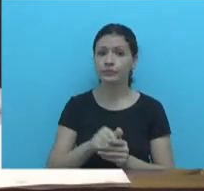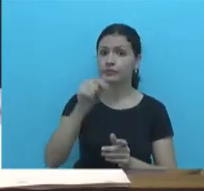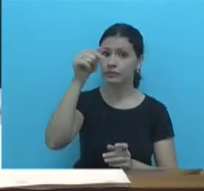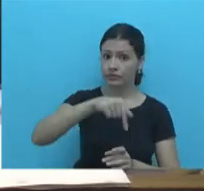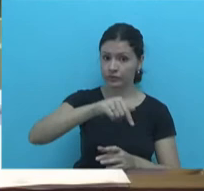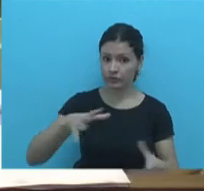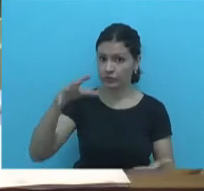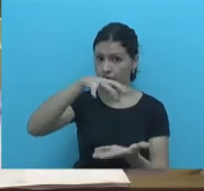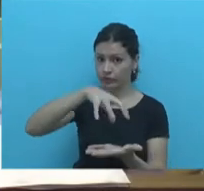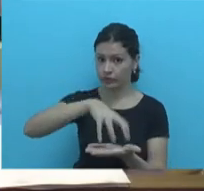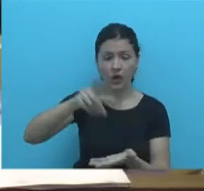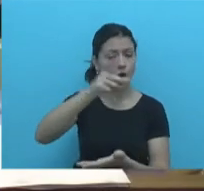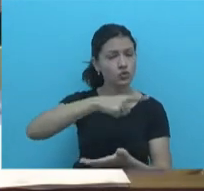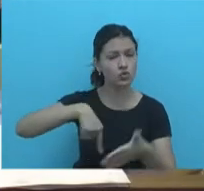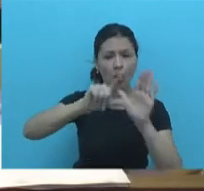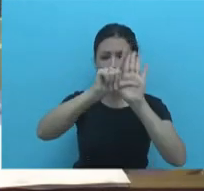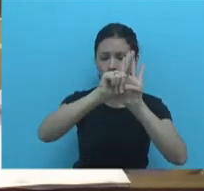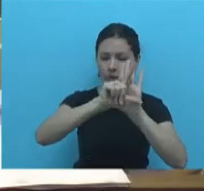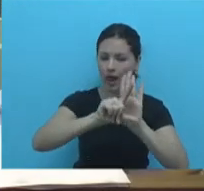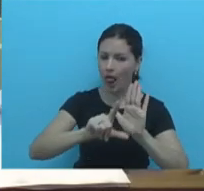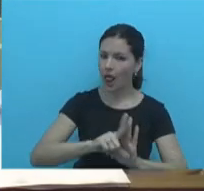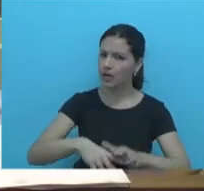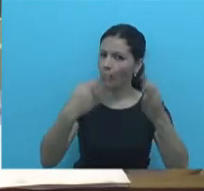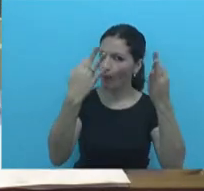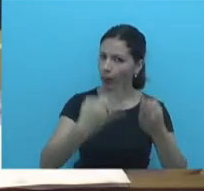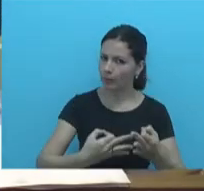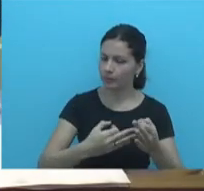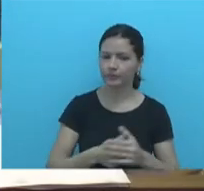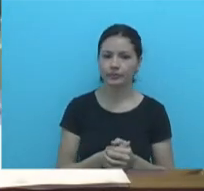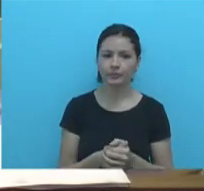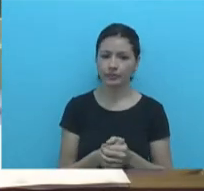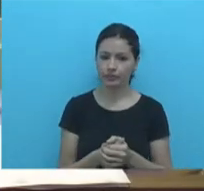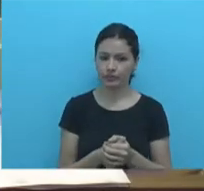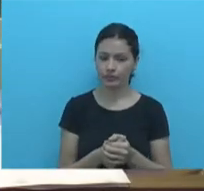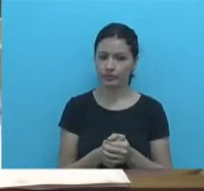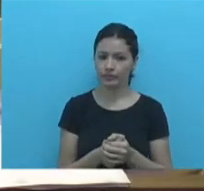se efectúan todas las leyes, donde y particularmente